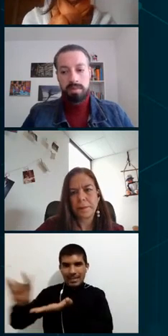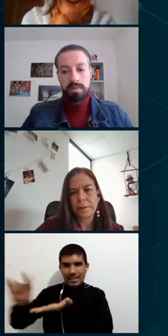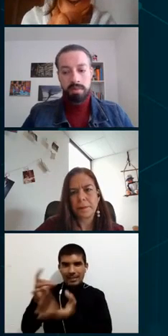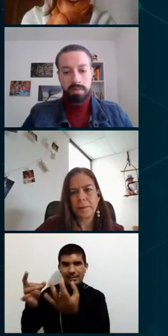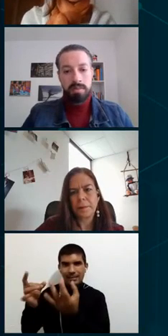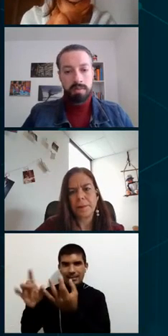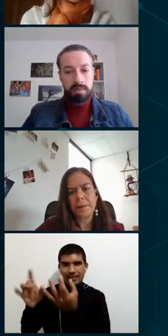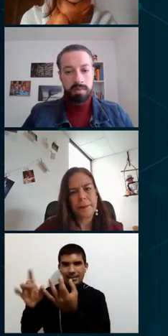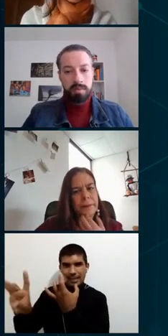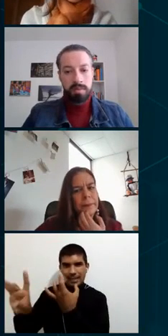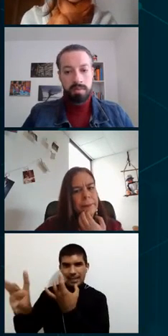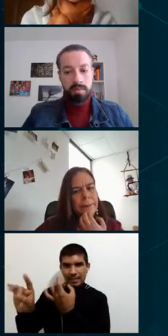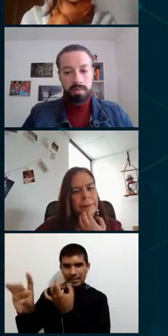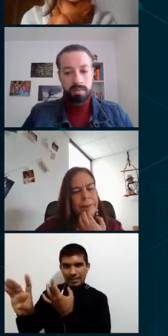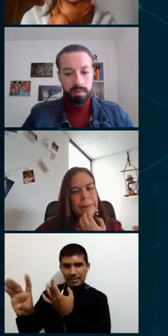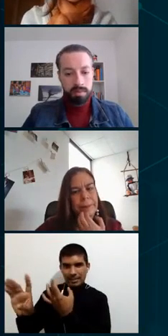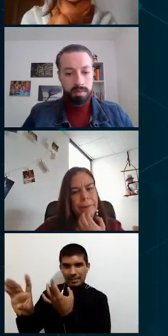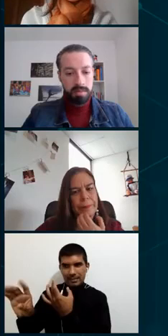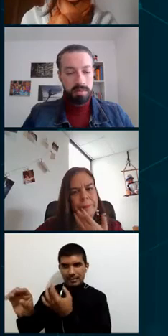viables. Y